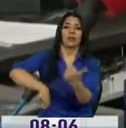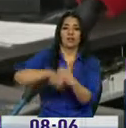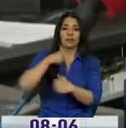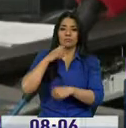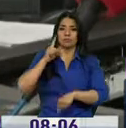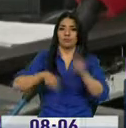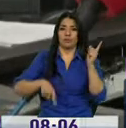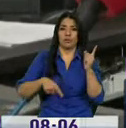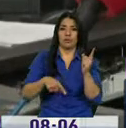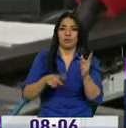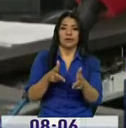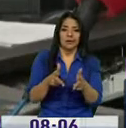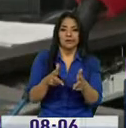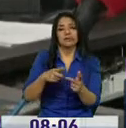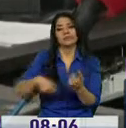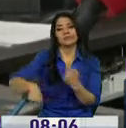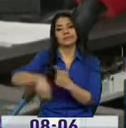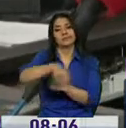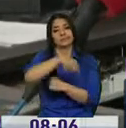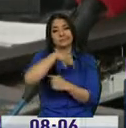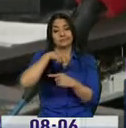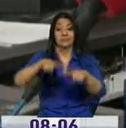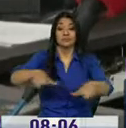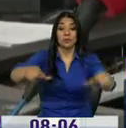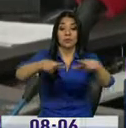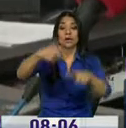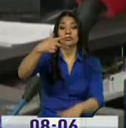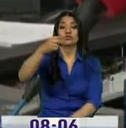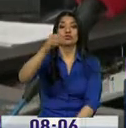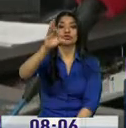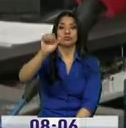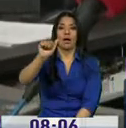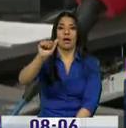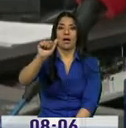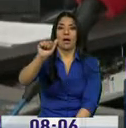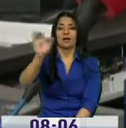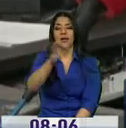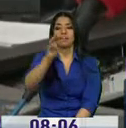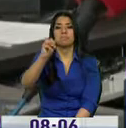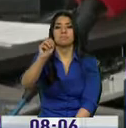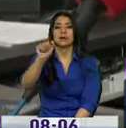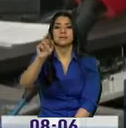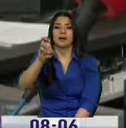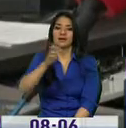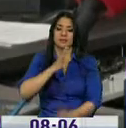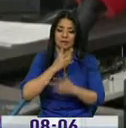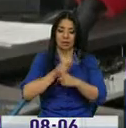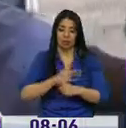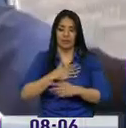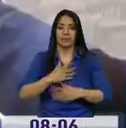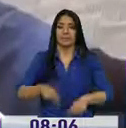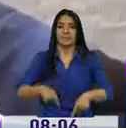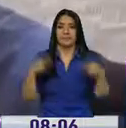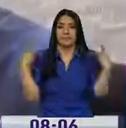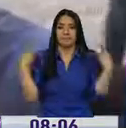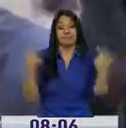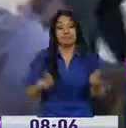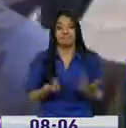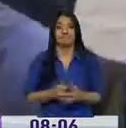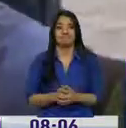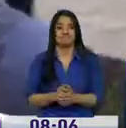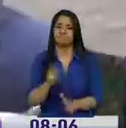uniformados porque tuvieron que regresar del sector del Chota, del pueblo de Chota, a Mascarilla a resguardar su integridad. La ciudadanía expresó